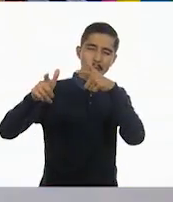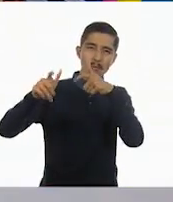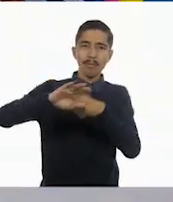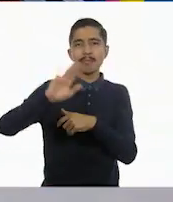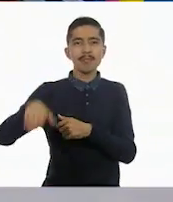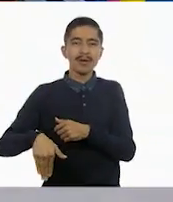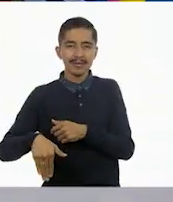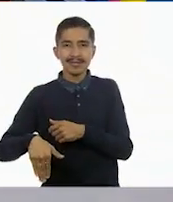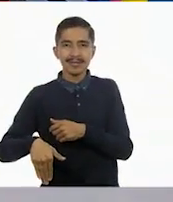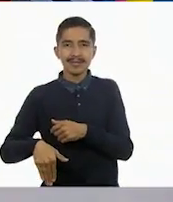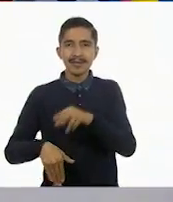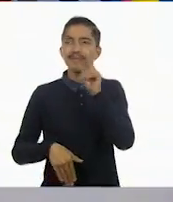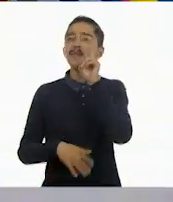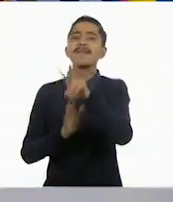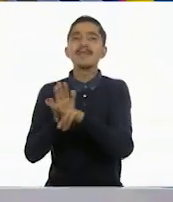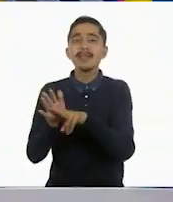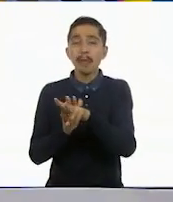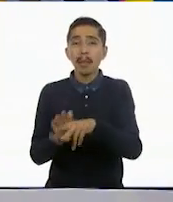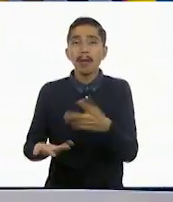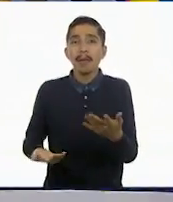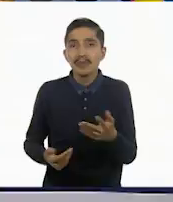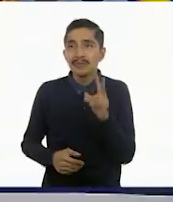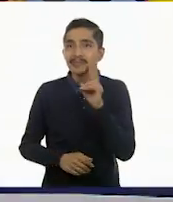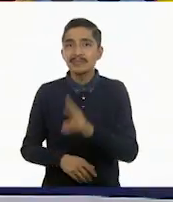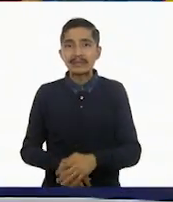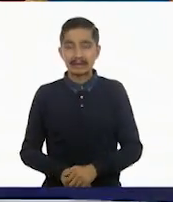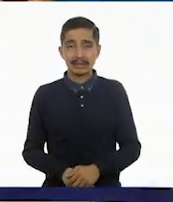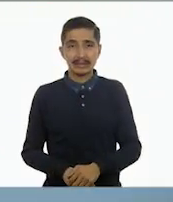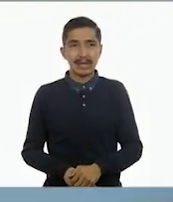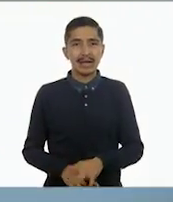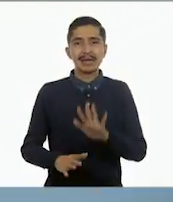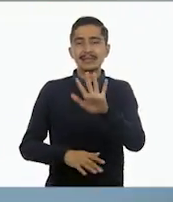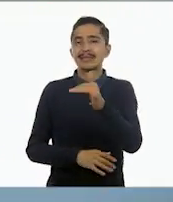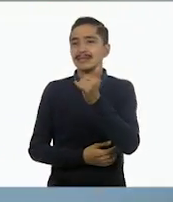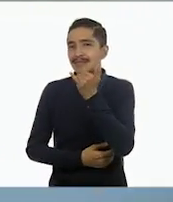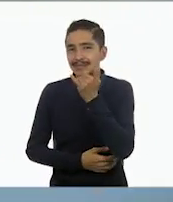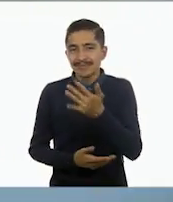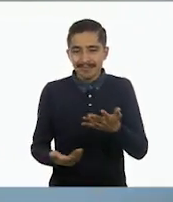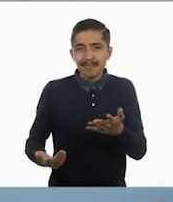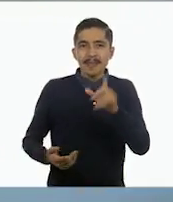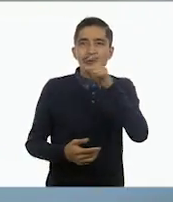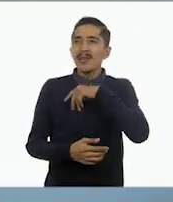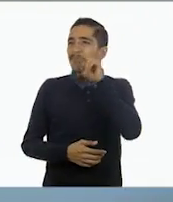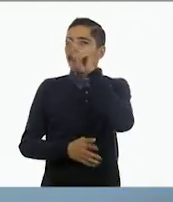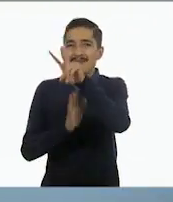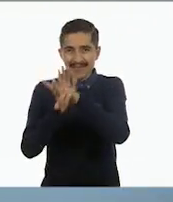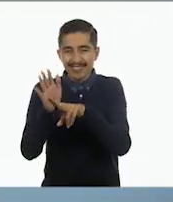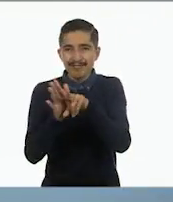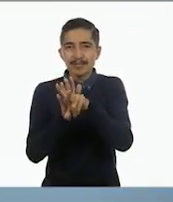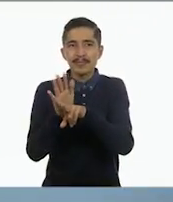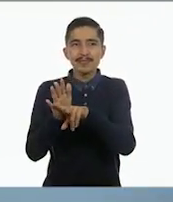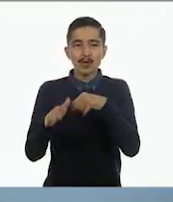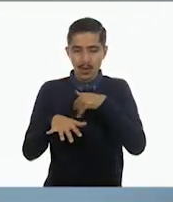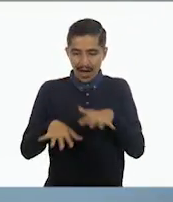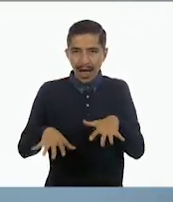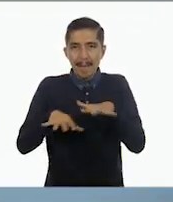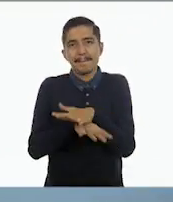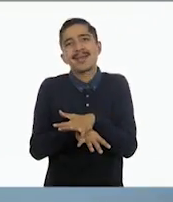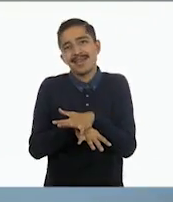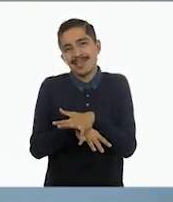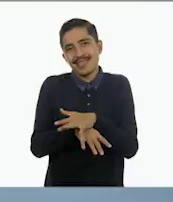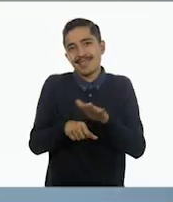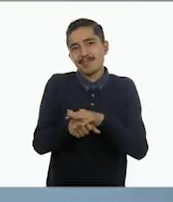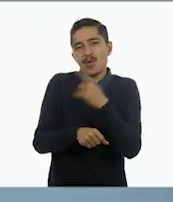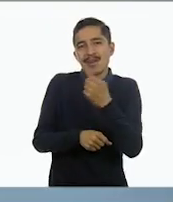¿Qué les pareció el video? ¿Qué tal? Ay, disculpen ustedes. Mientras veía el video, me cambié porque me estaba dando